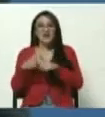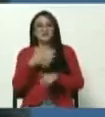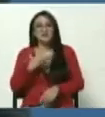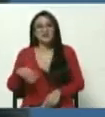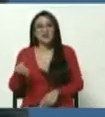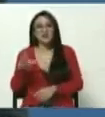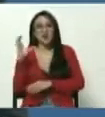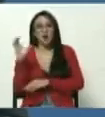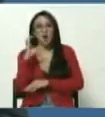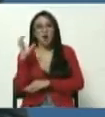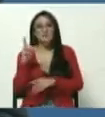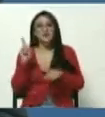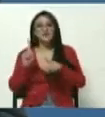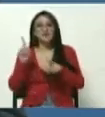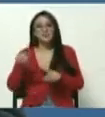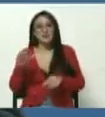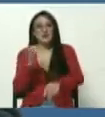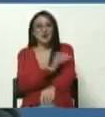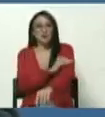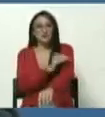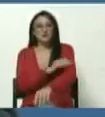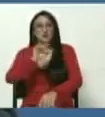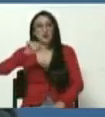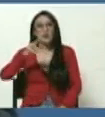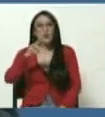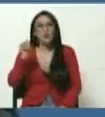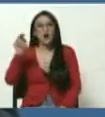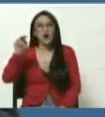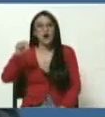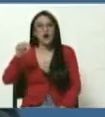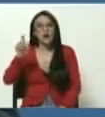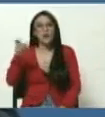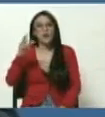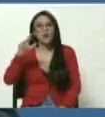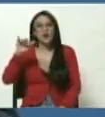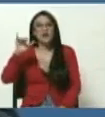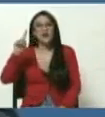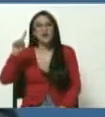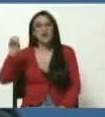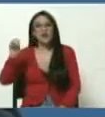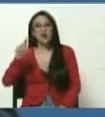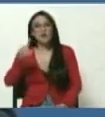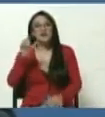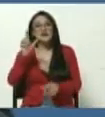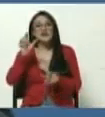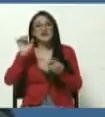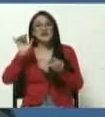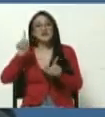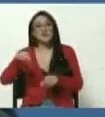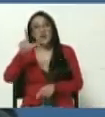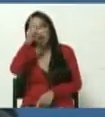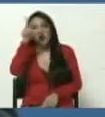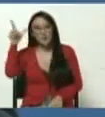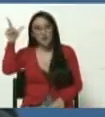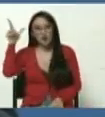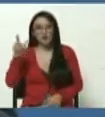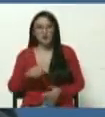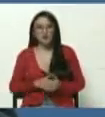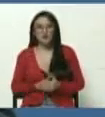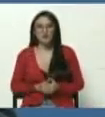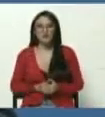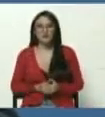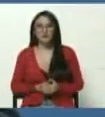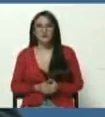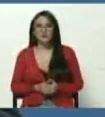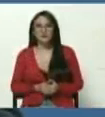Leopoldo López. Ustedes verán, queridos hermanos, hermanas,